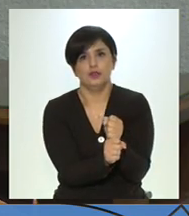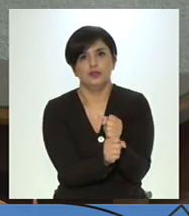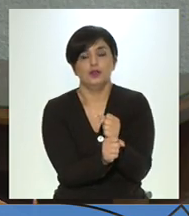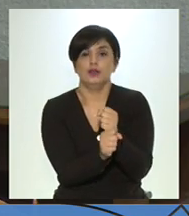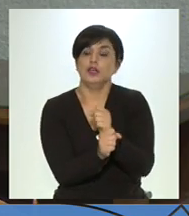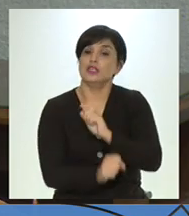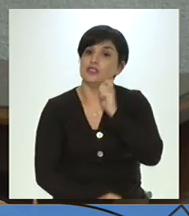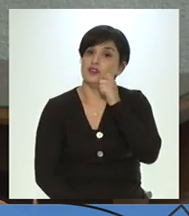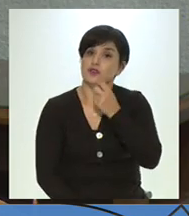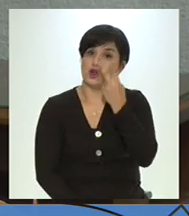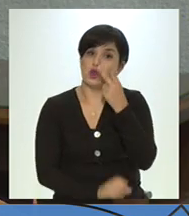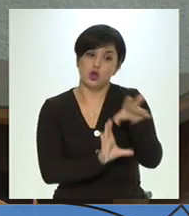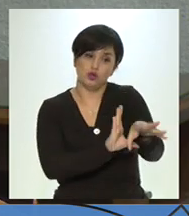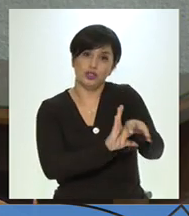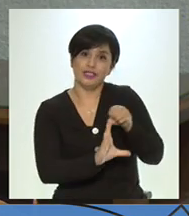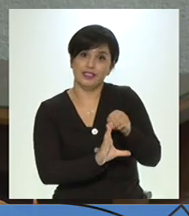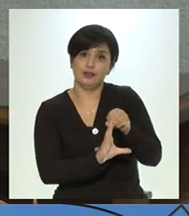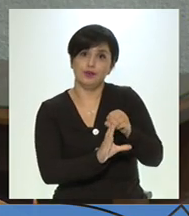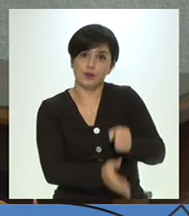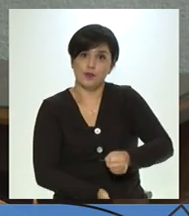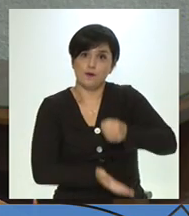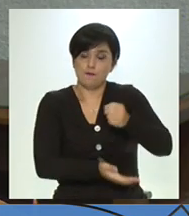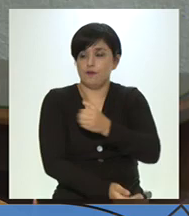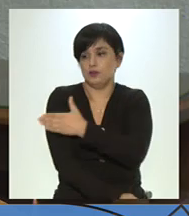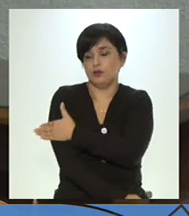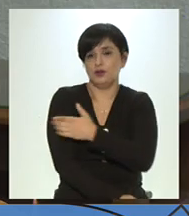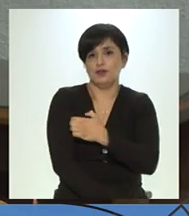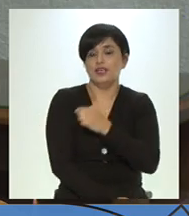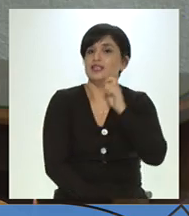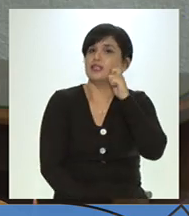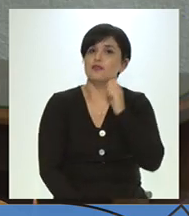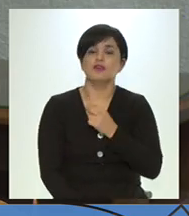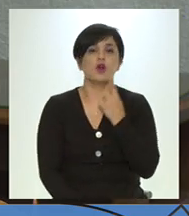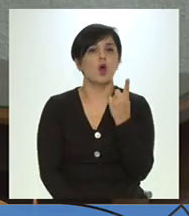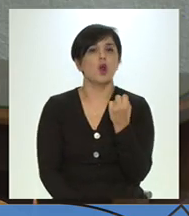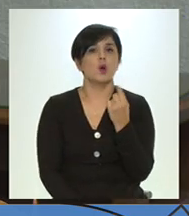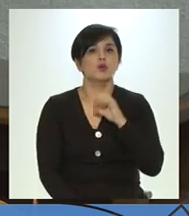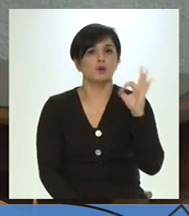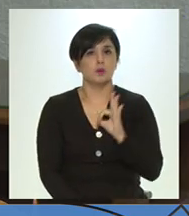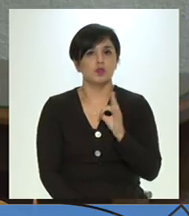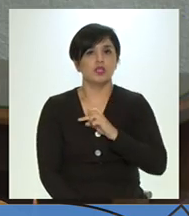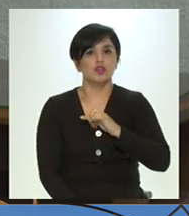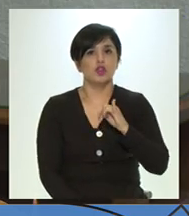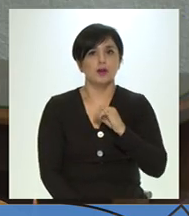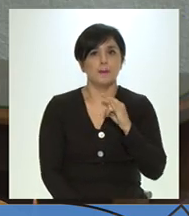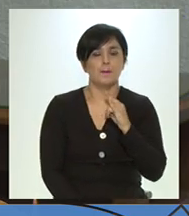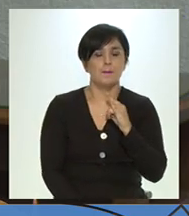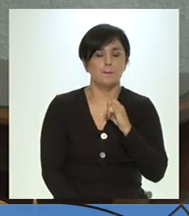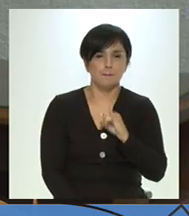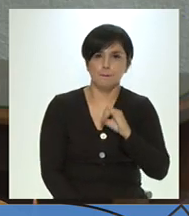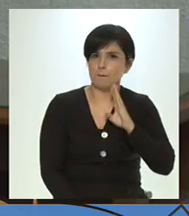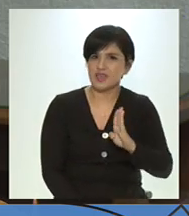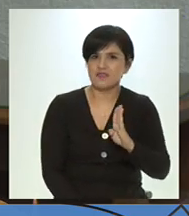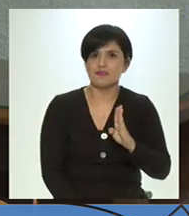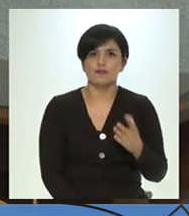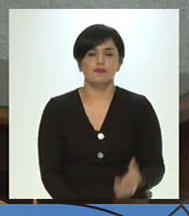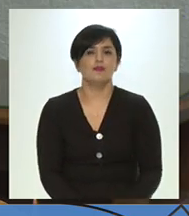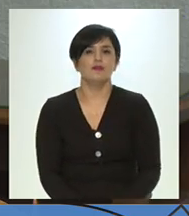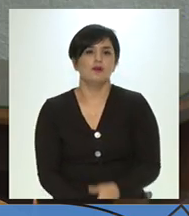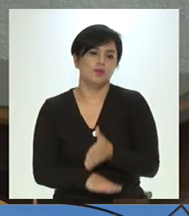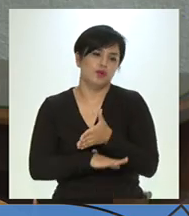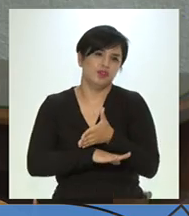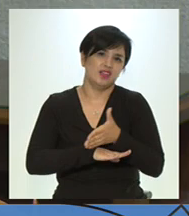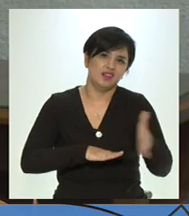previsionales equivalentes al 11% del producto interno bruto frente a tardías mezquinas y